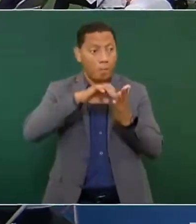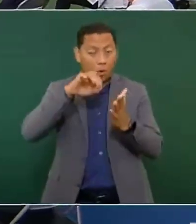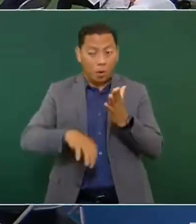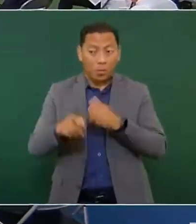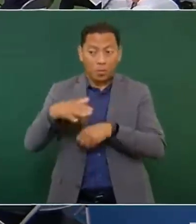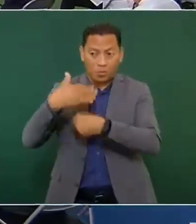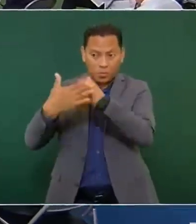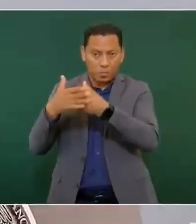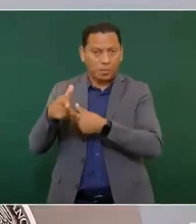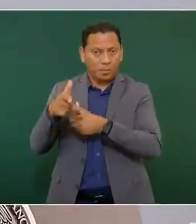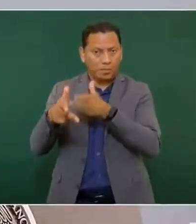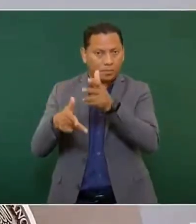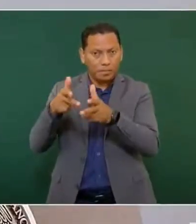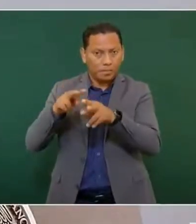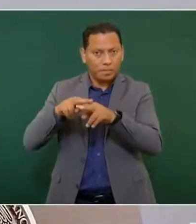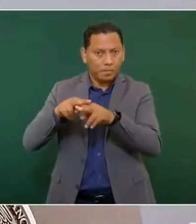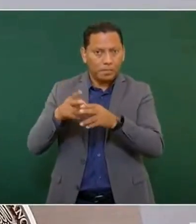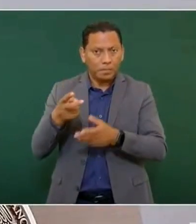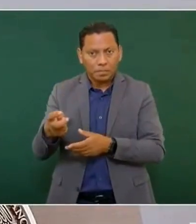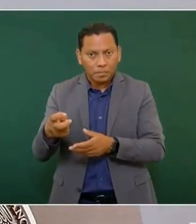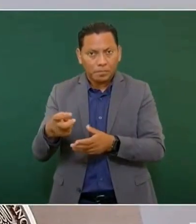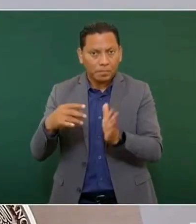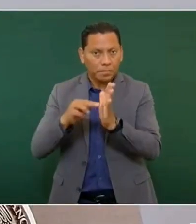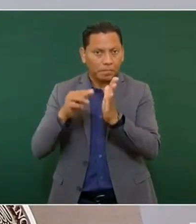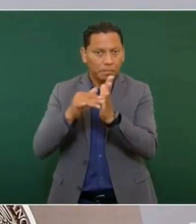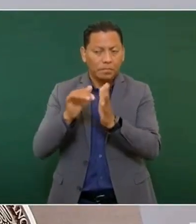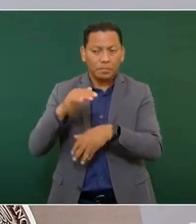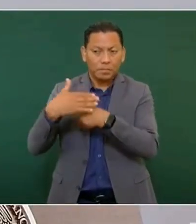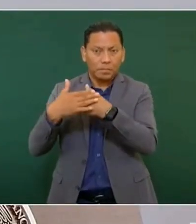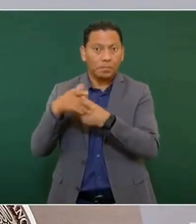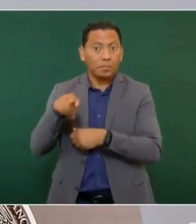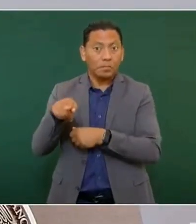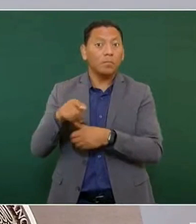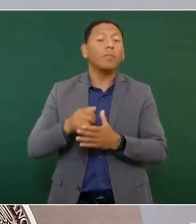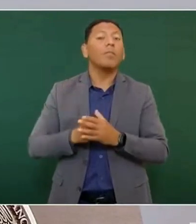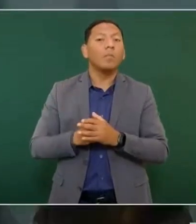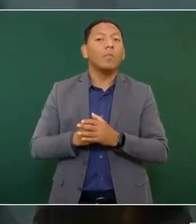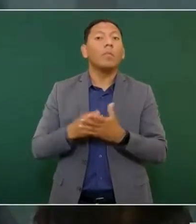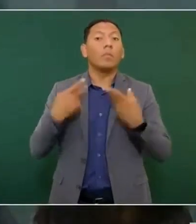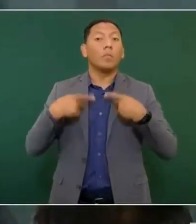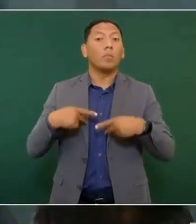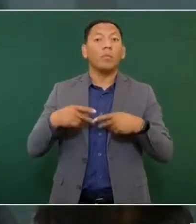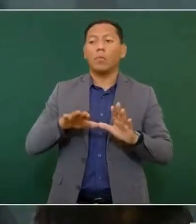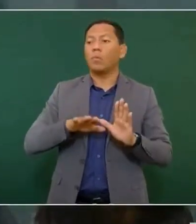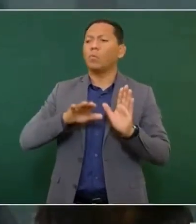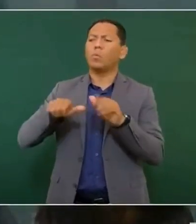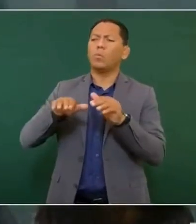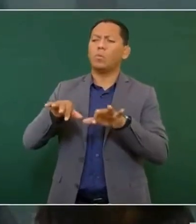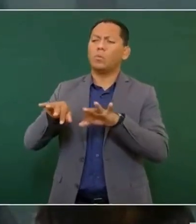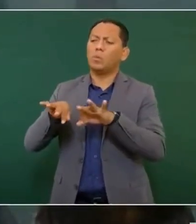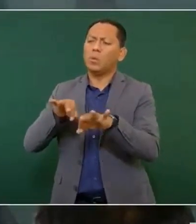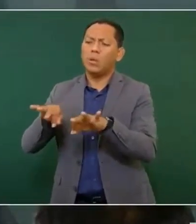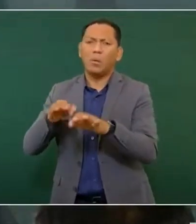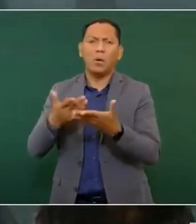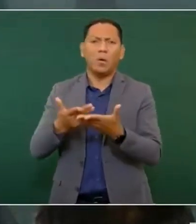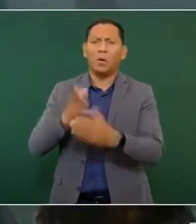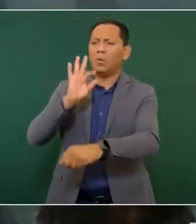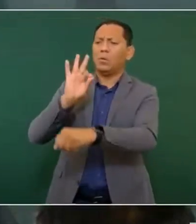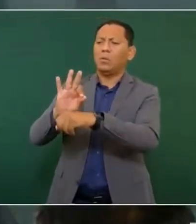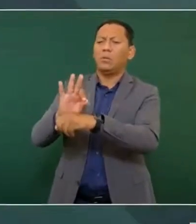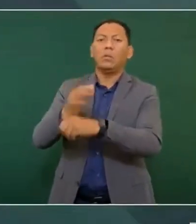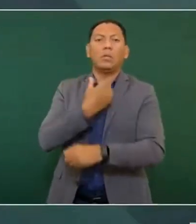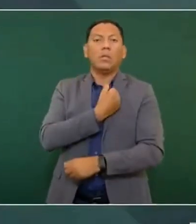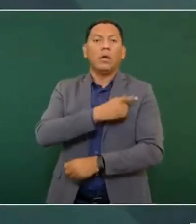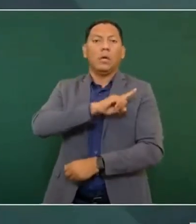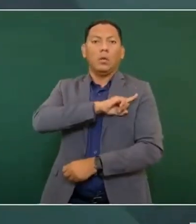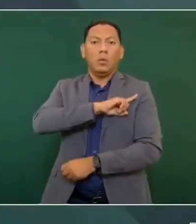Maya ya origina también empleos, salud, educación. En materia